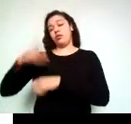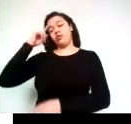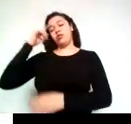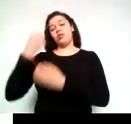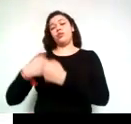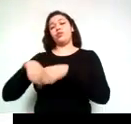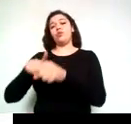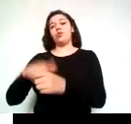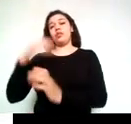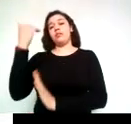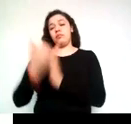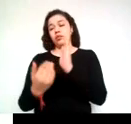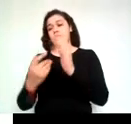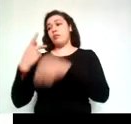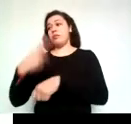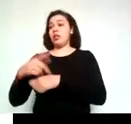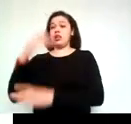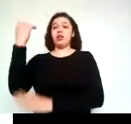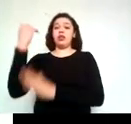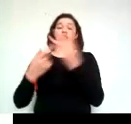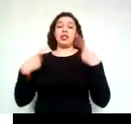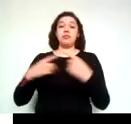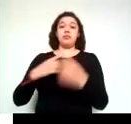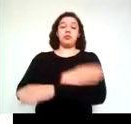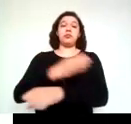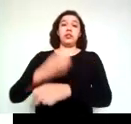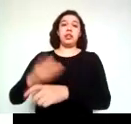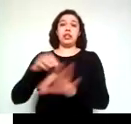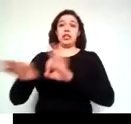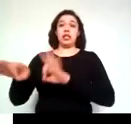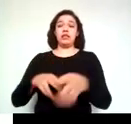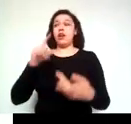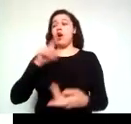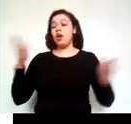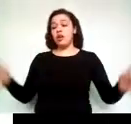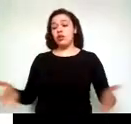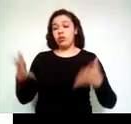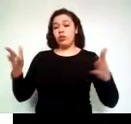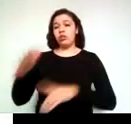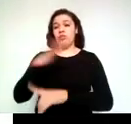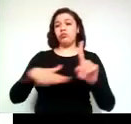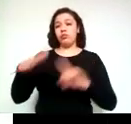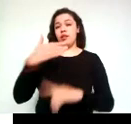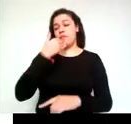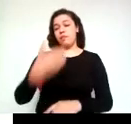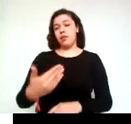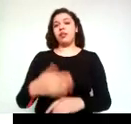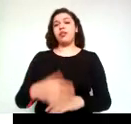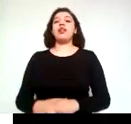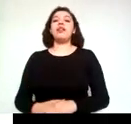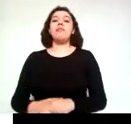los riesgos a los que están expuestos mis colaboradores y fomente un entorno organizacional. Me está